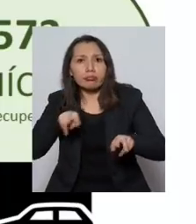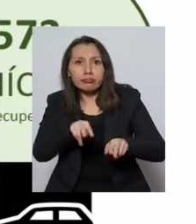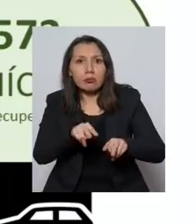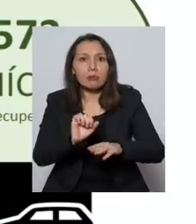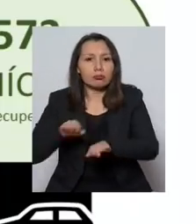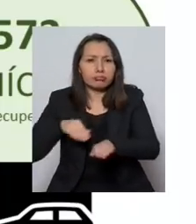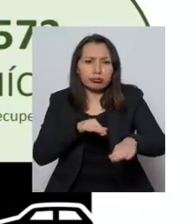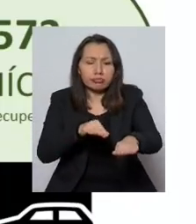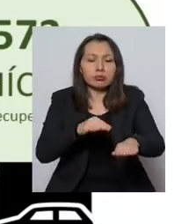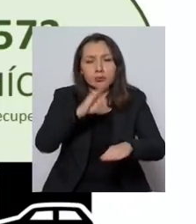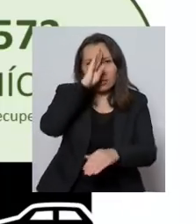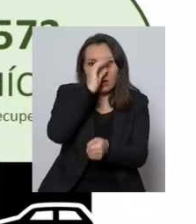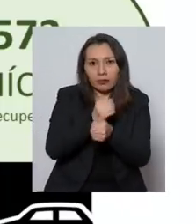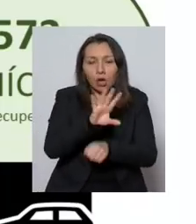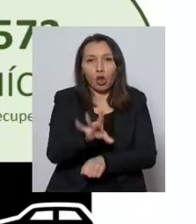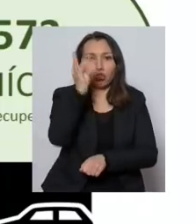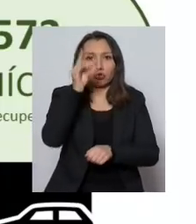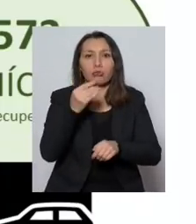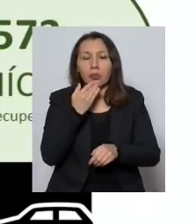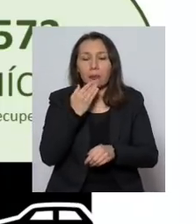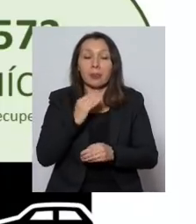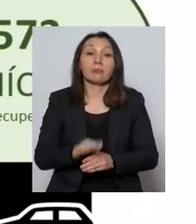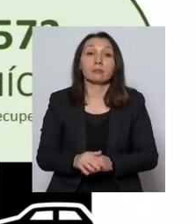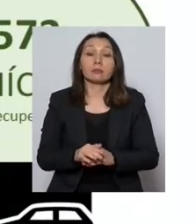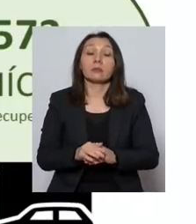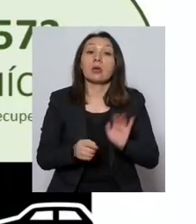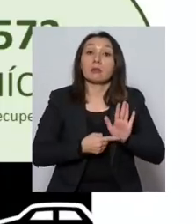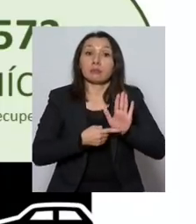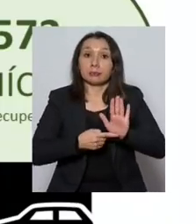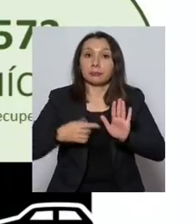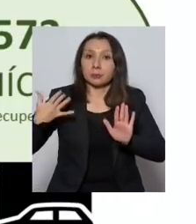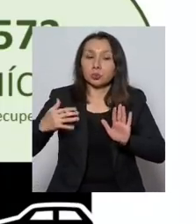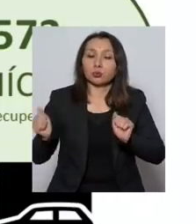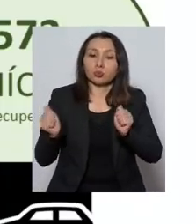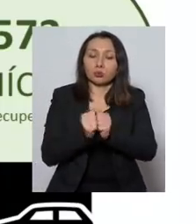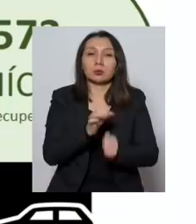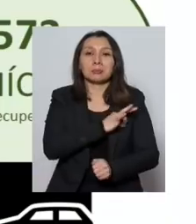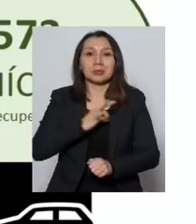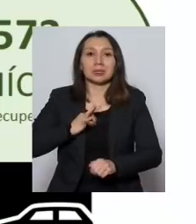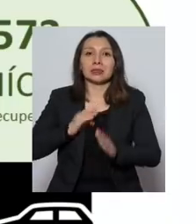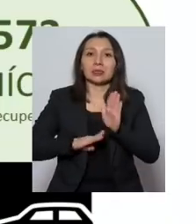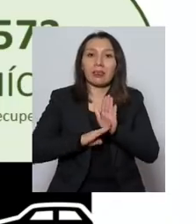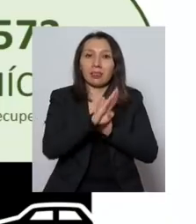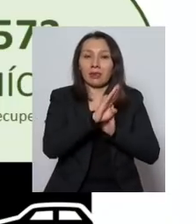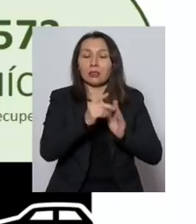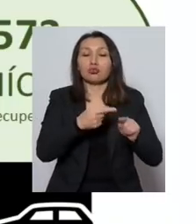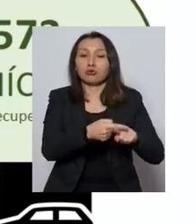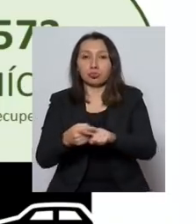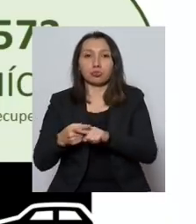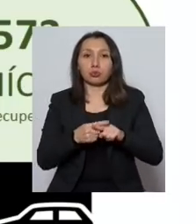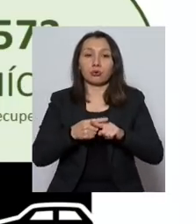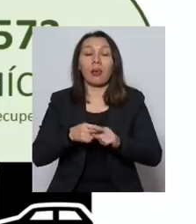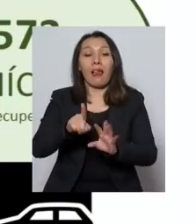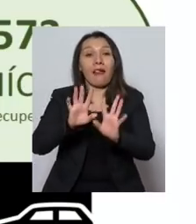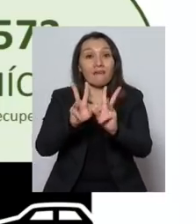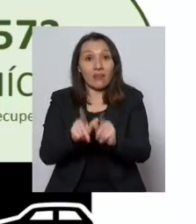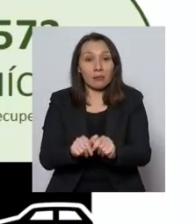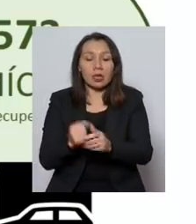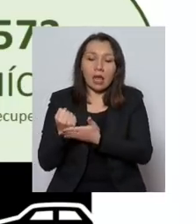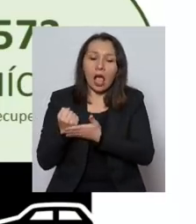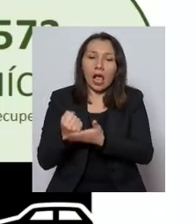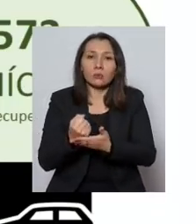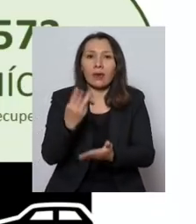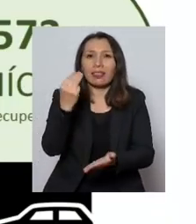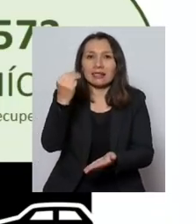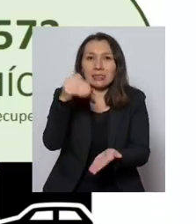policiales. Además, destacar que junto al Ministerio de Desarrollo Social y Familia se ha ayudado